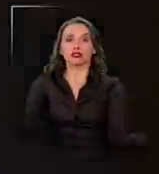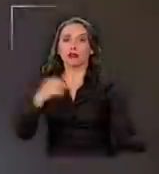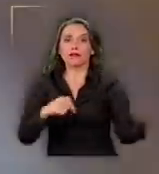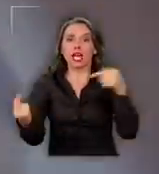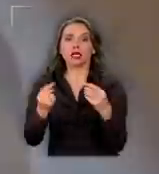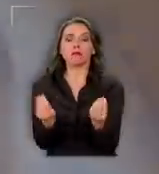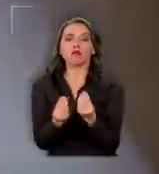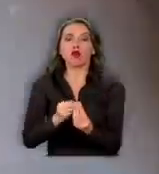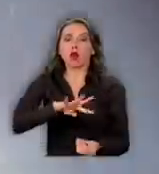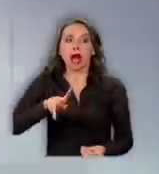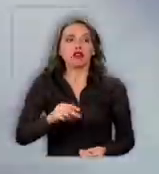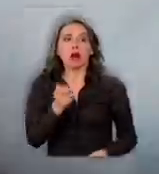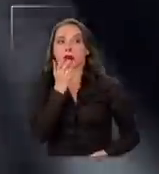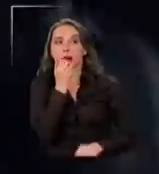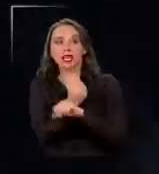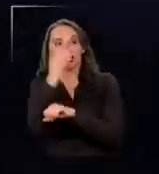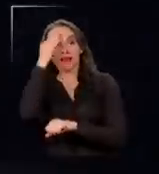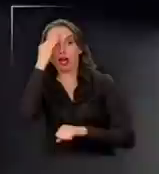ladrones.